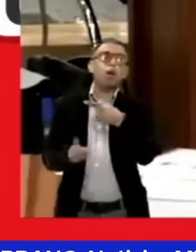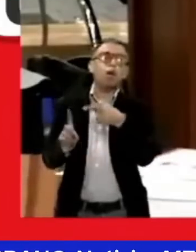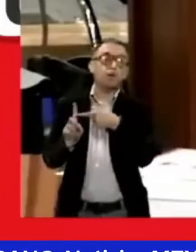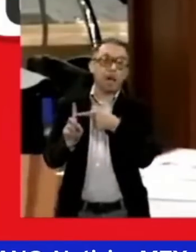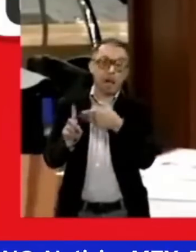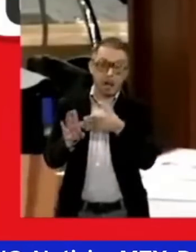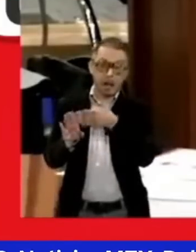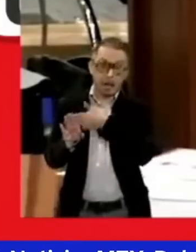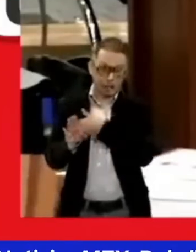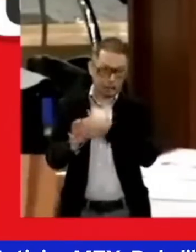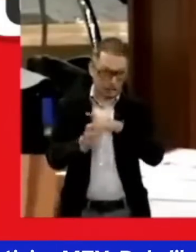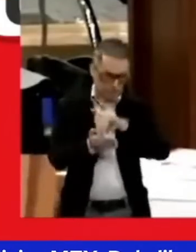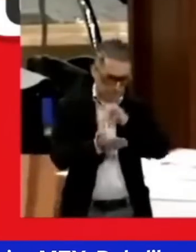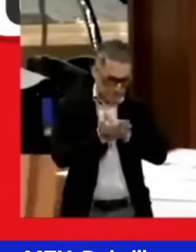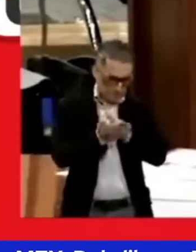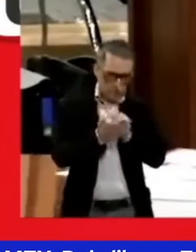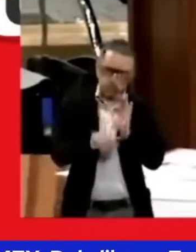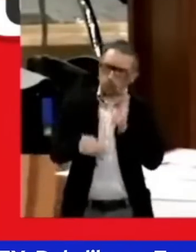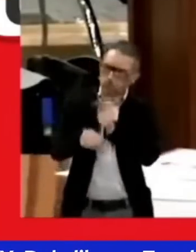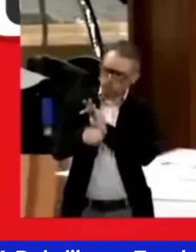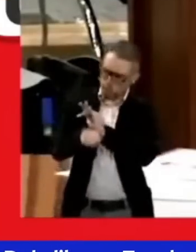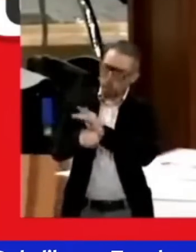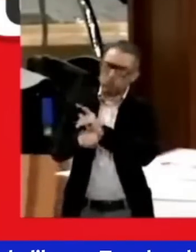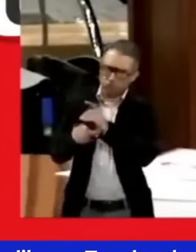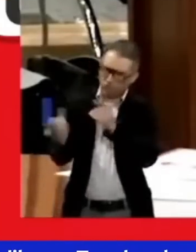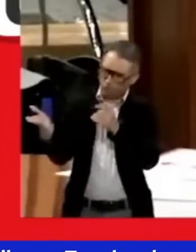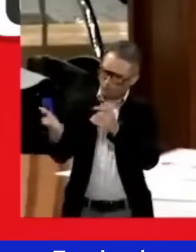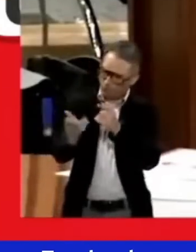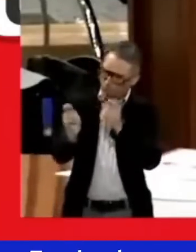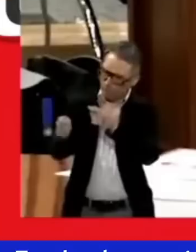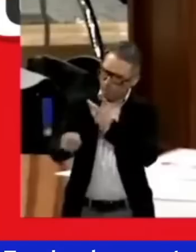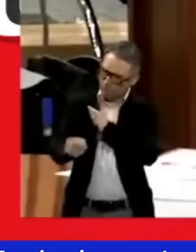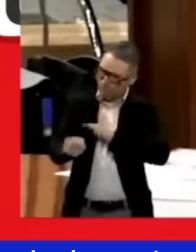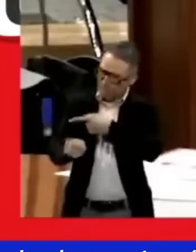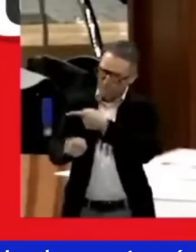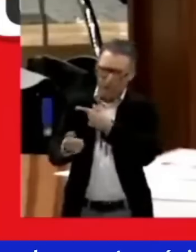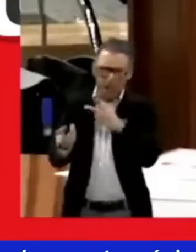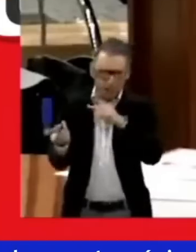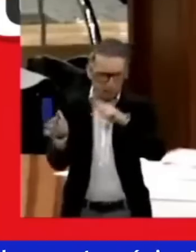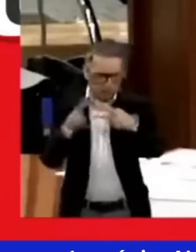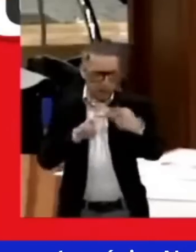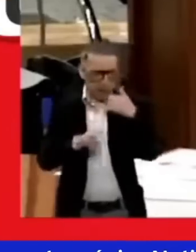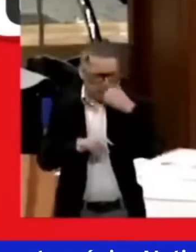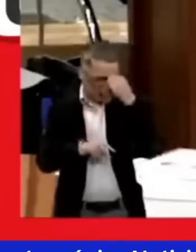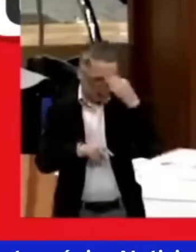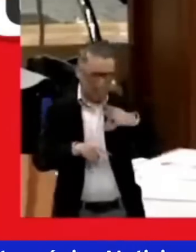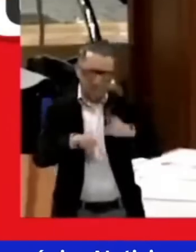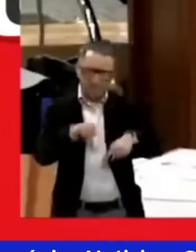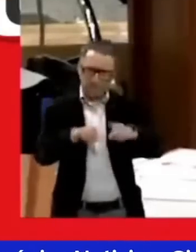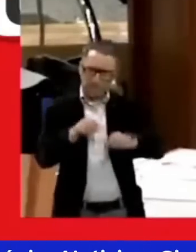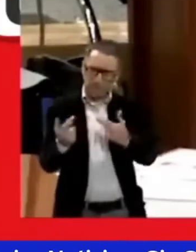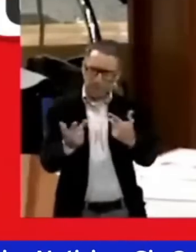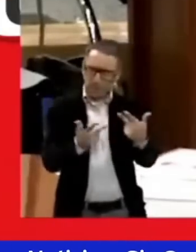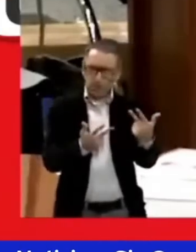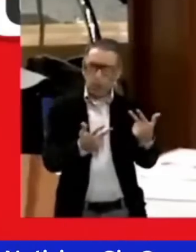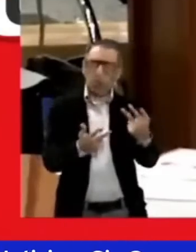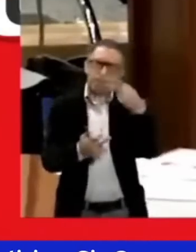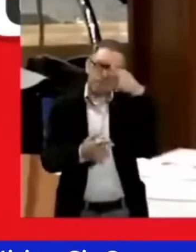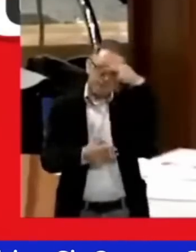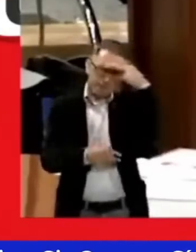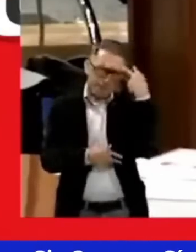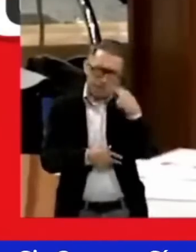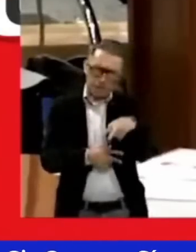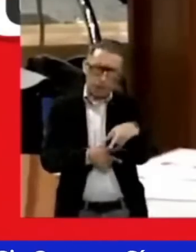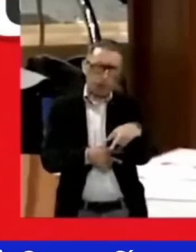de ellas, se empeña en destruirlas. México es más que un gobierno, mucho más que un partido y que una